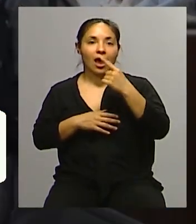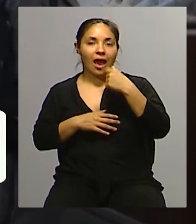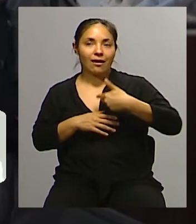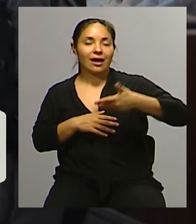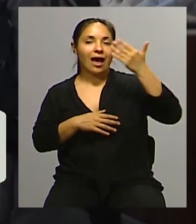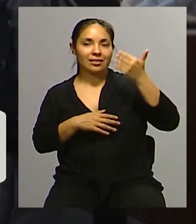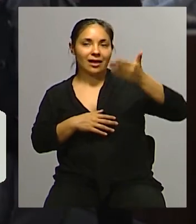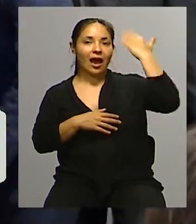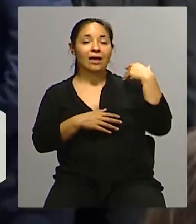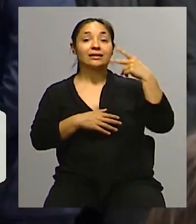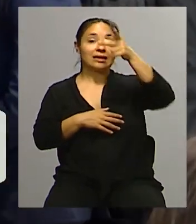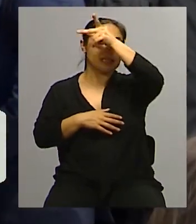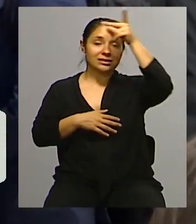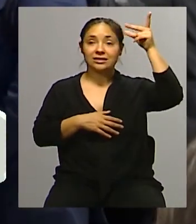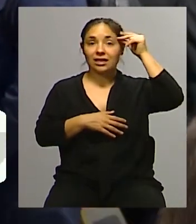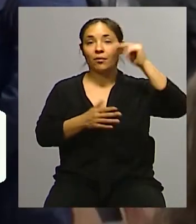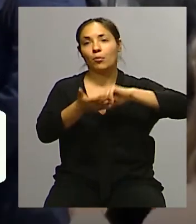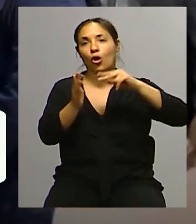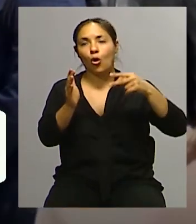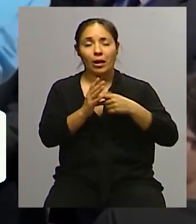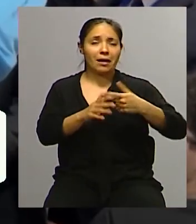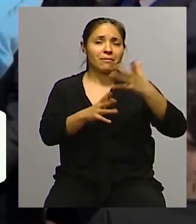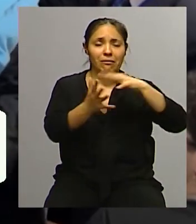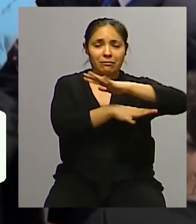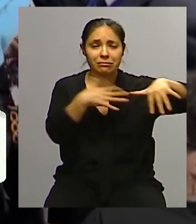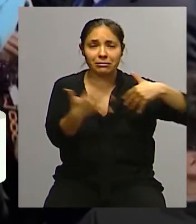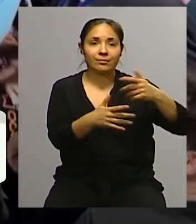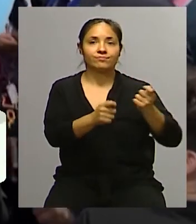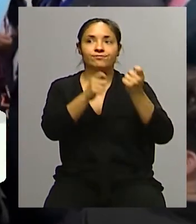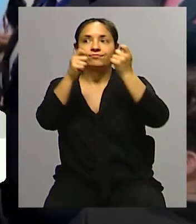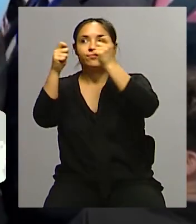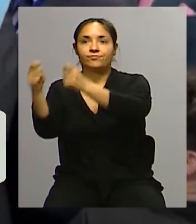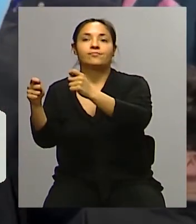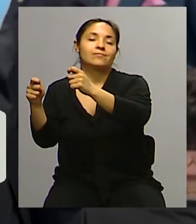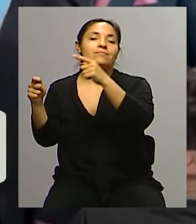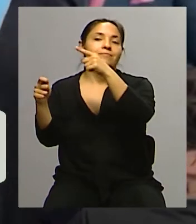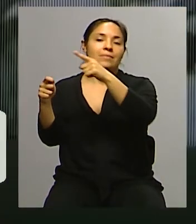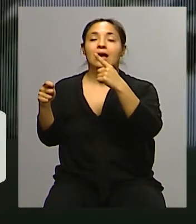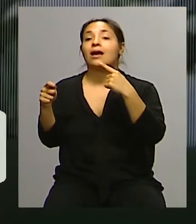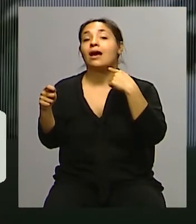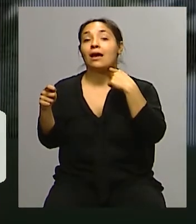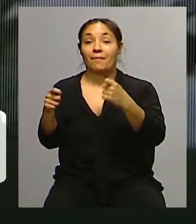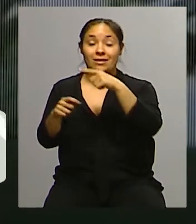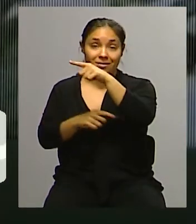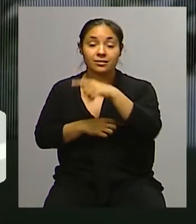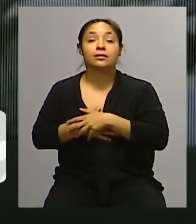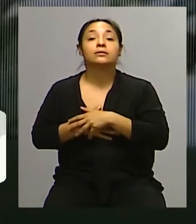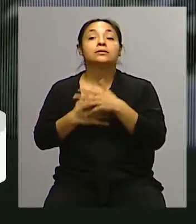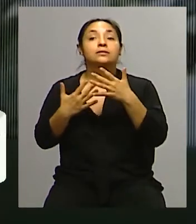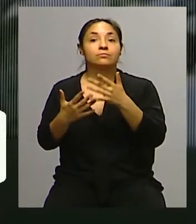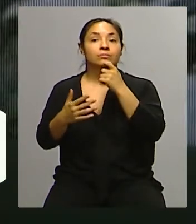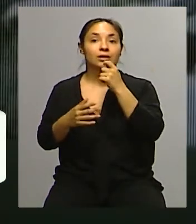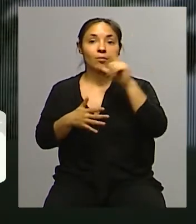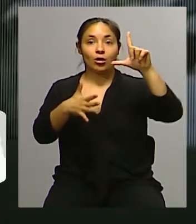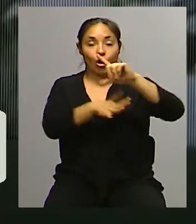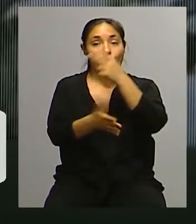vez que iba a ser en Chile, por el conflicto social, se trasladó a Madrid a último momento. Entonces, que vuelva a América Latina para nosotros sería un festejo,